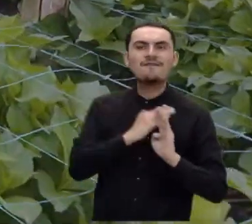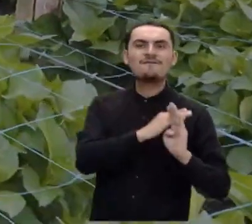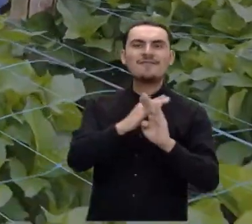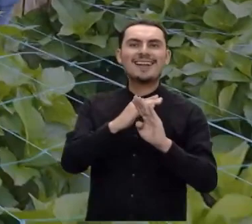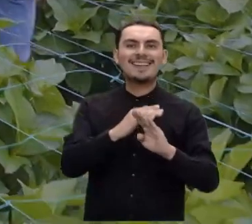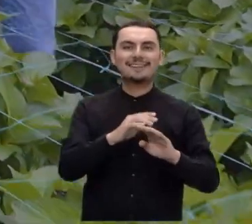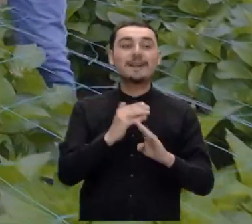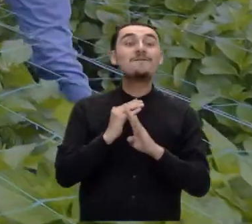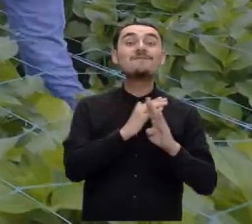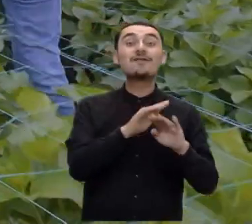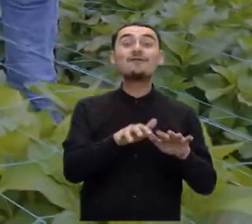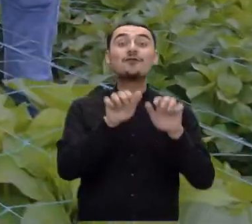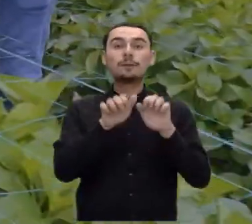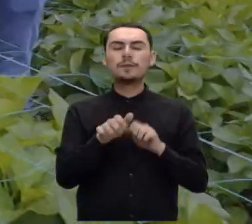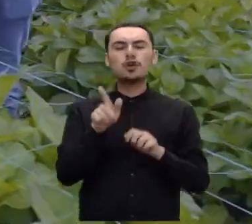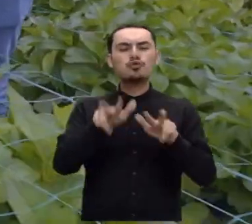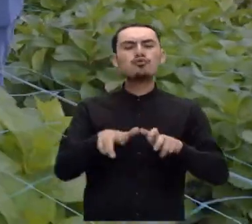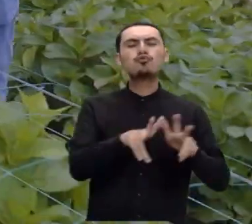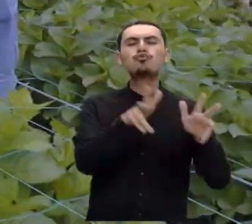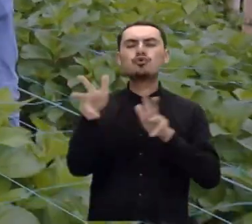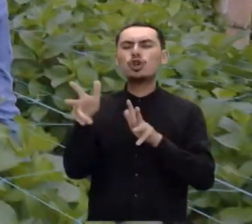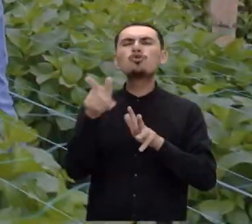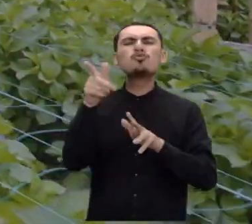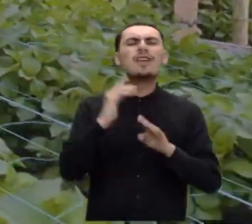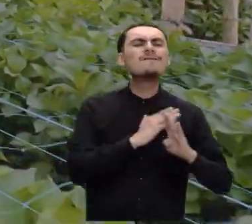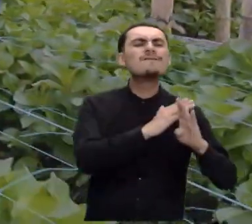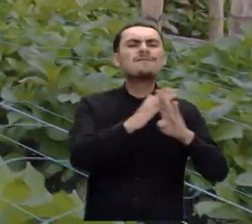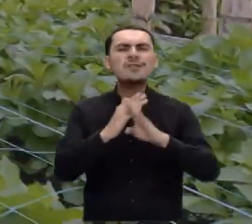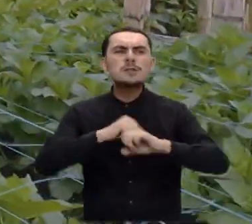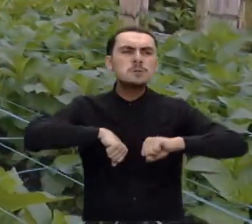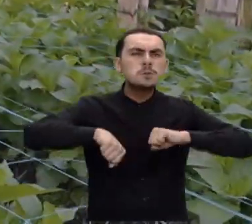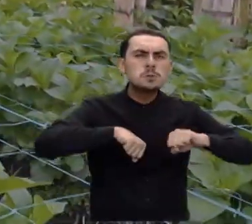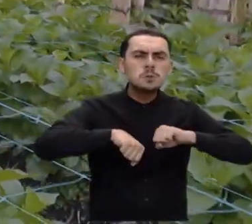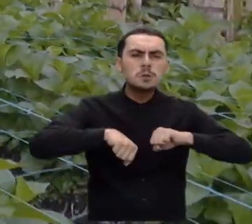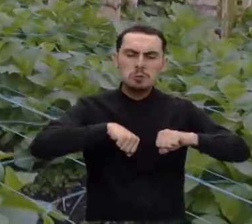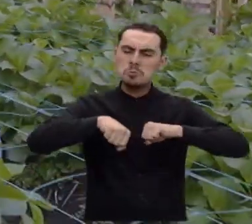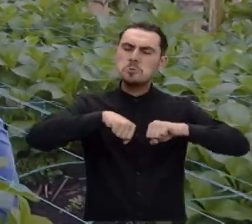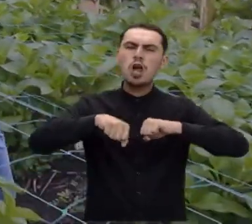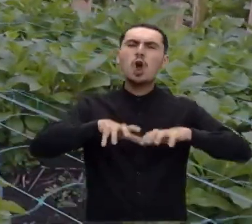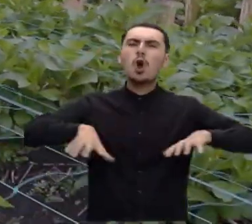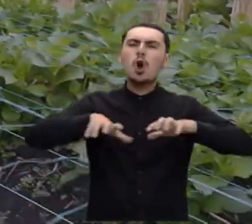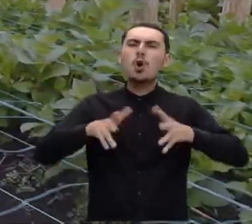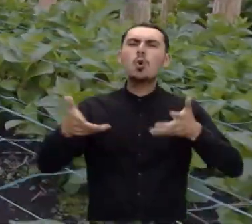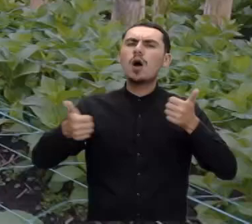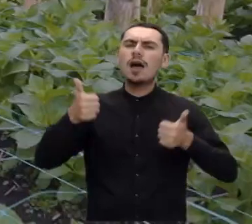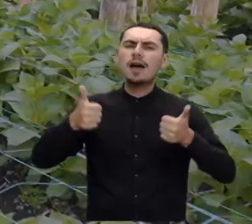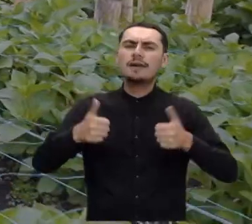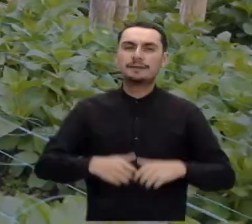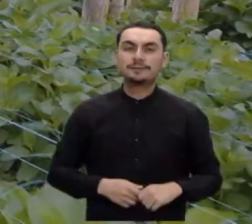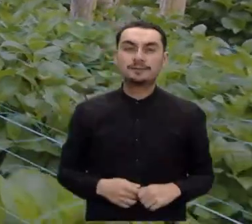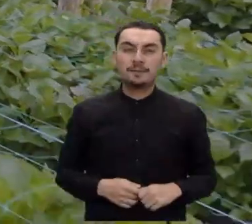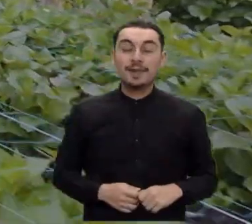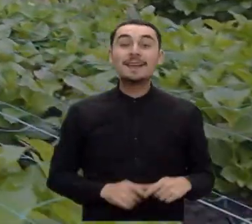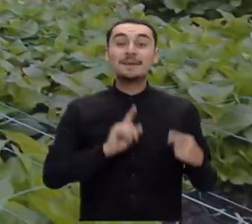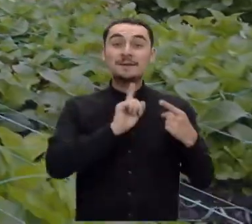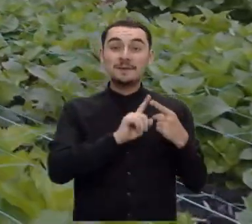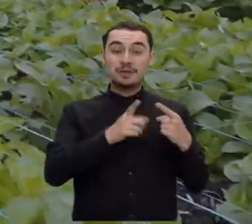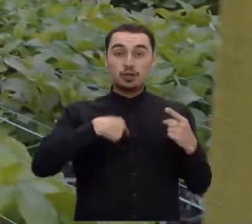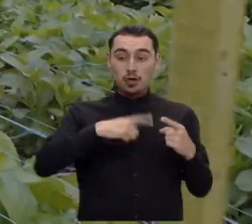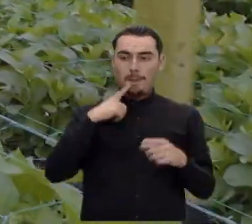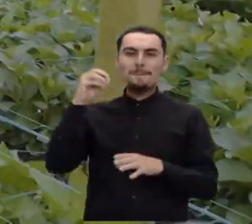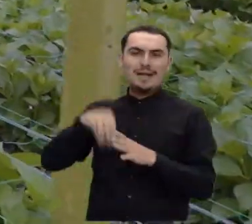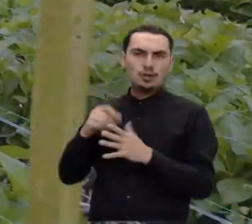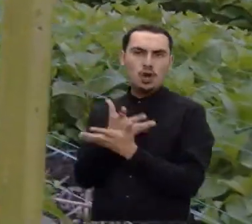el tema de prevención. Aquí en su cultivo de hortensias, usted puntualmente, ¿qué acciones implementa con respecto a la prevención? Bueno, lo primero sería el manejo